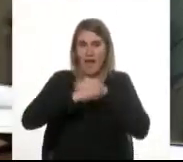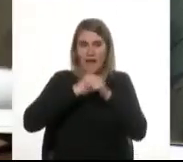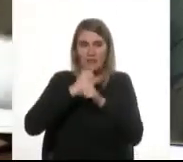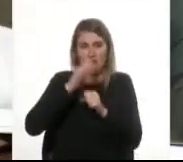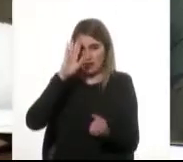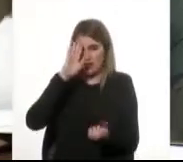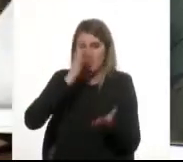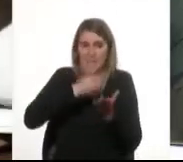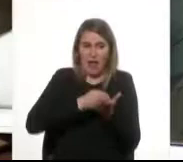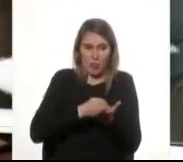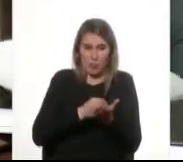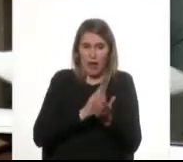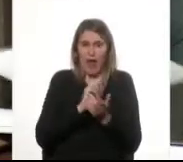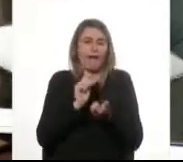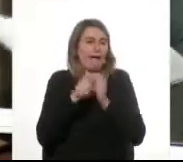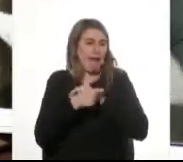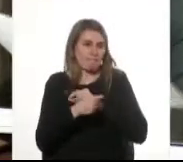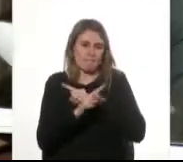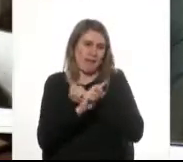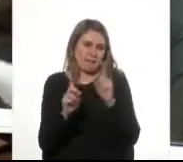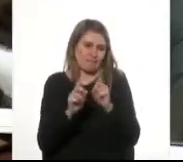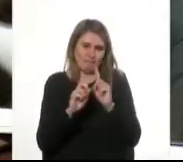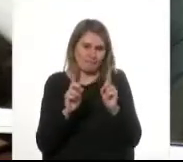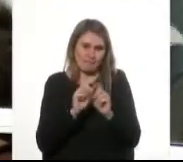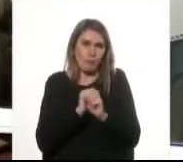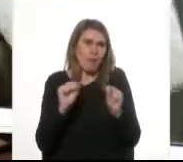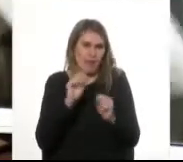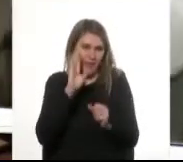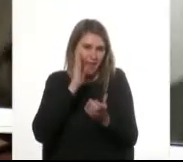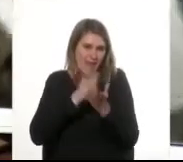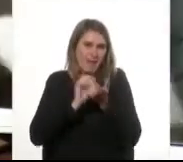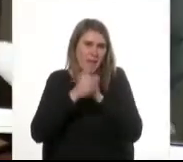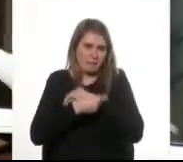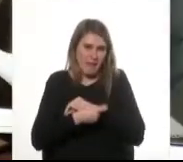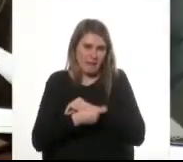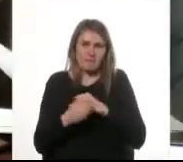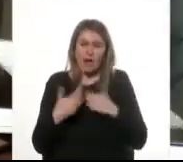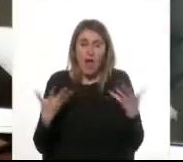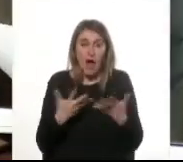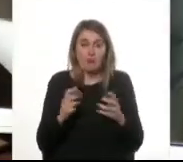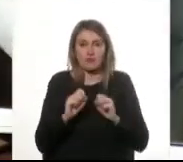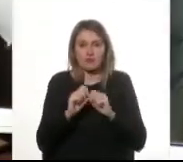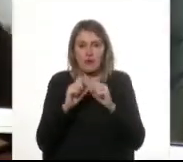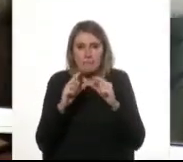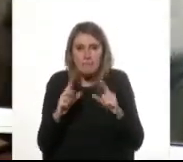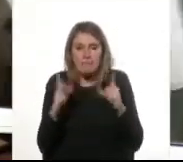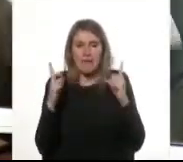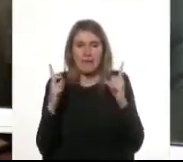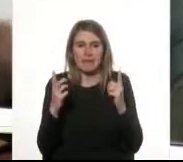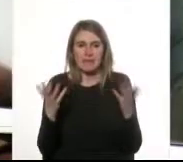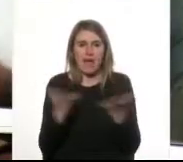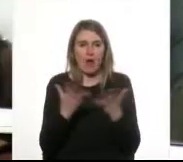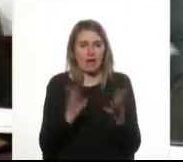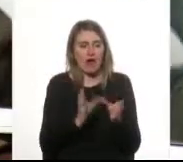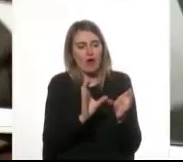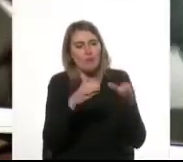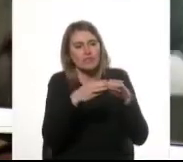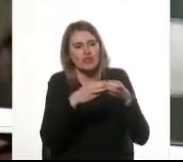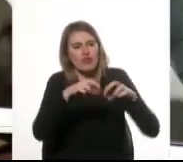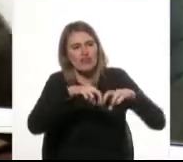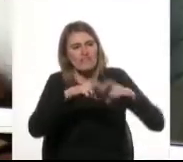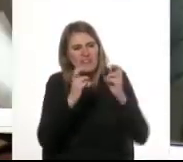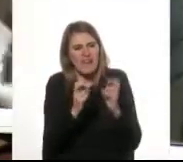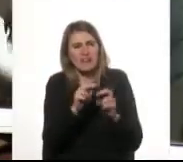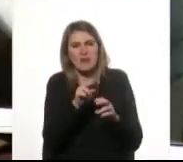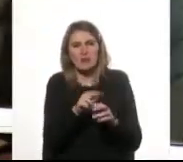iban a cambiar así como así por decreto. Me sorprende que haya una constitución, hay una comisión investigando